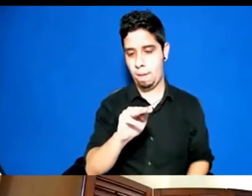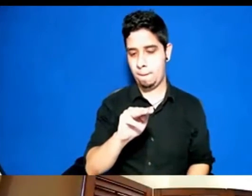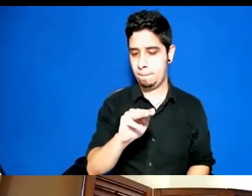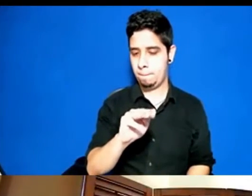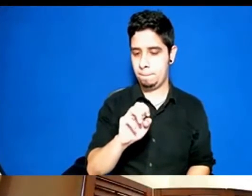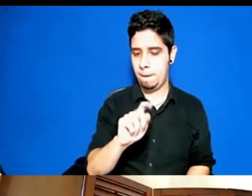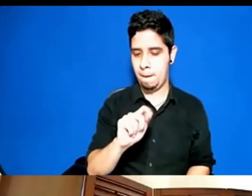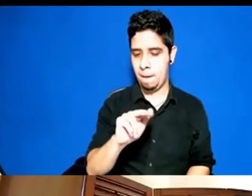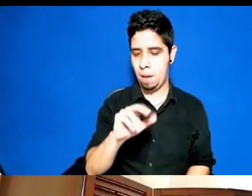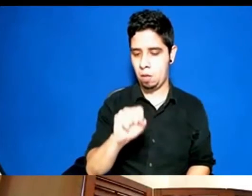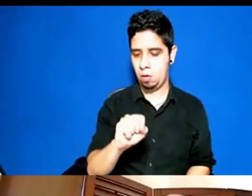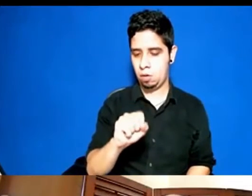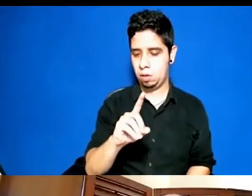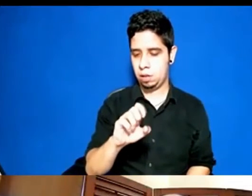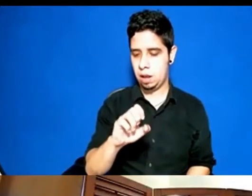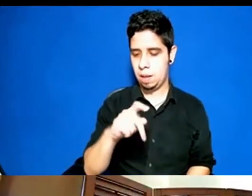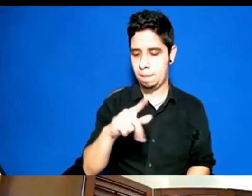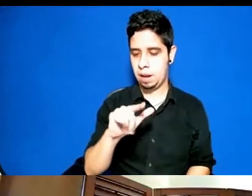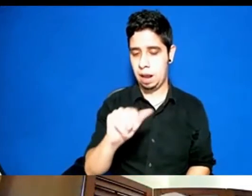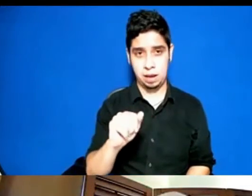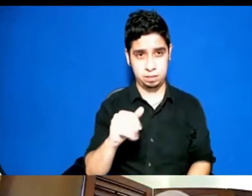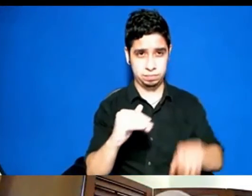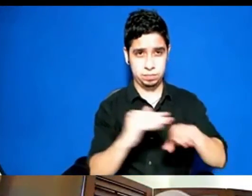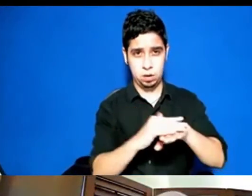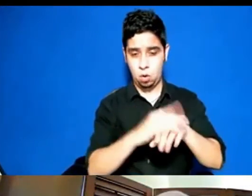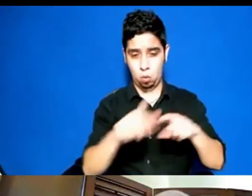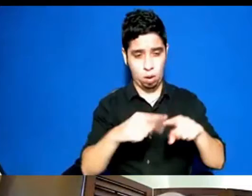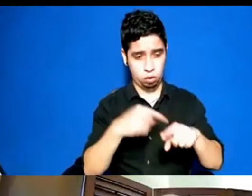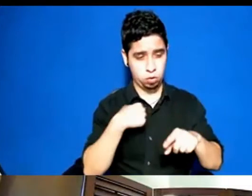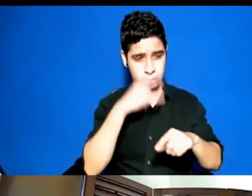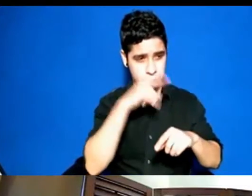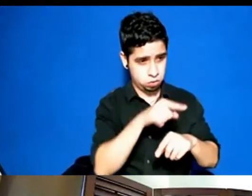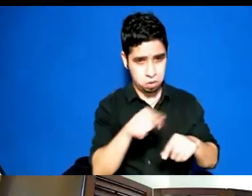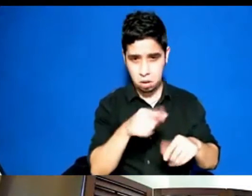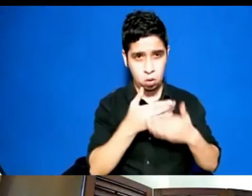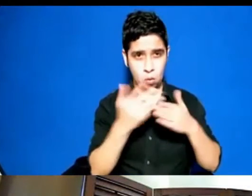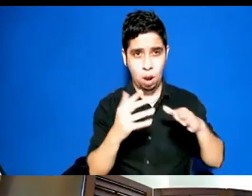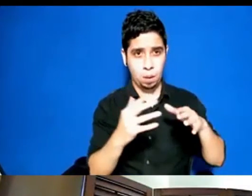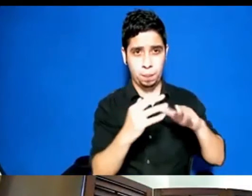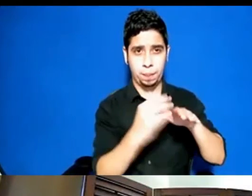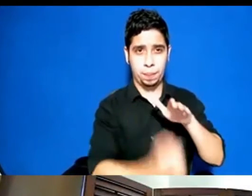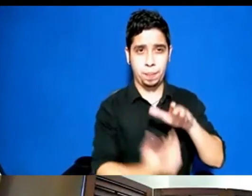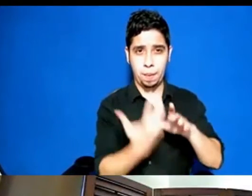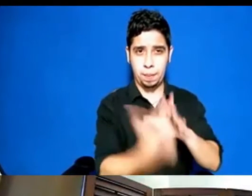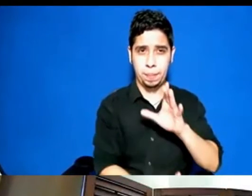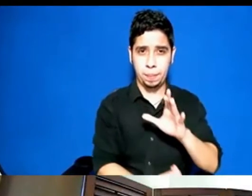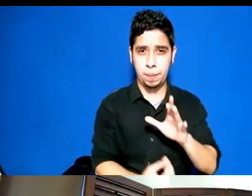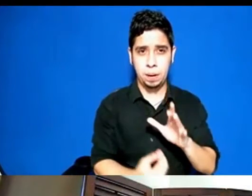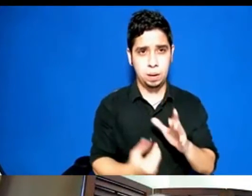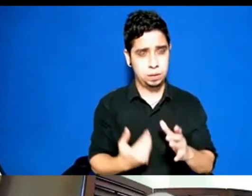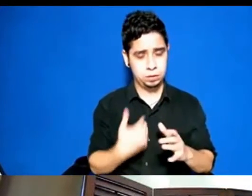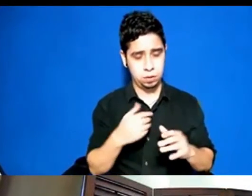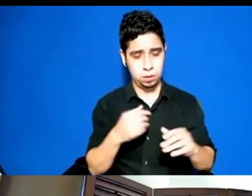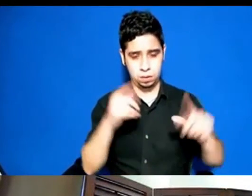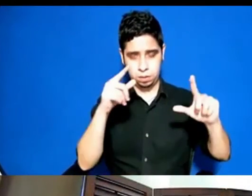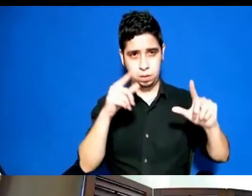de metros de playa que yo vi cuando era niño ya no lo hay. Entonces, es impresionante. Pero es que en